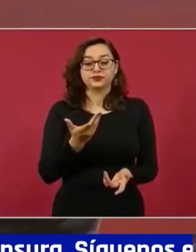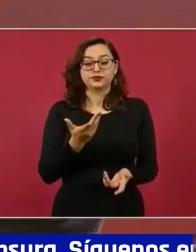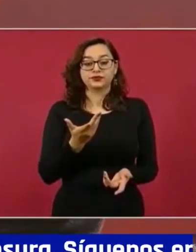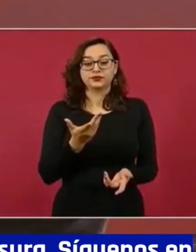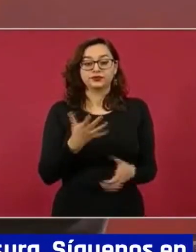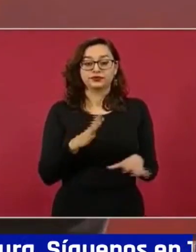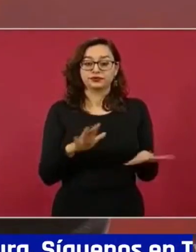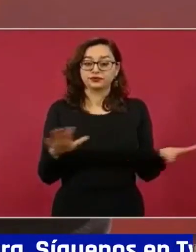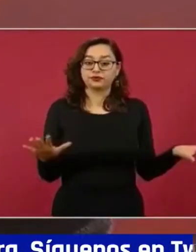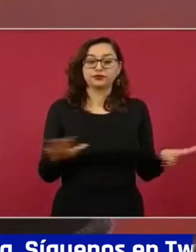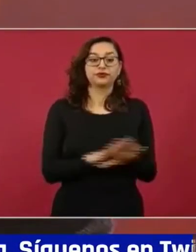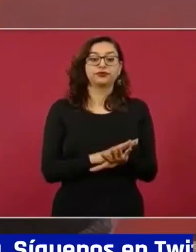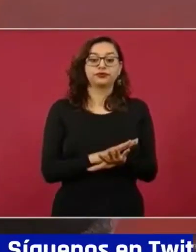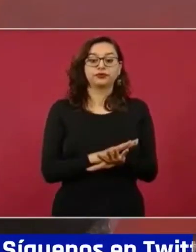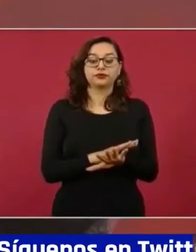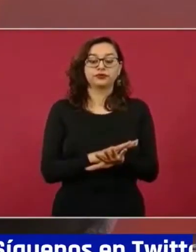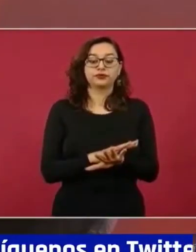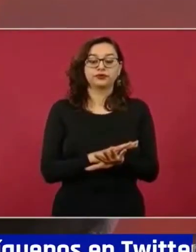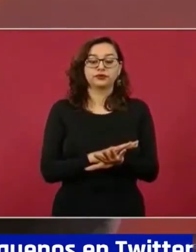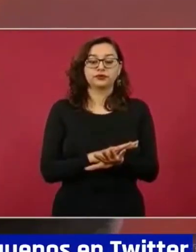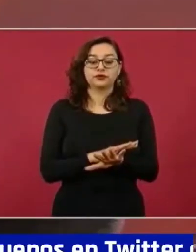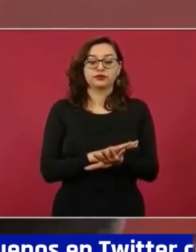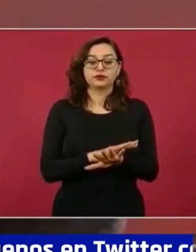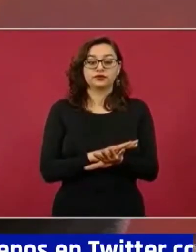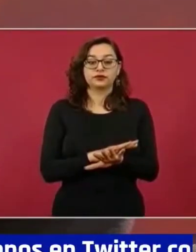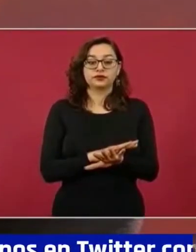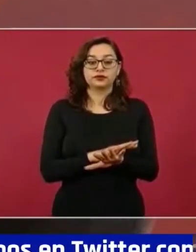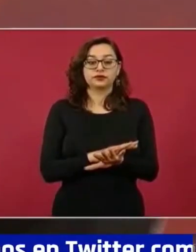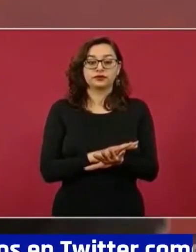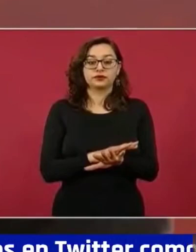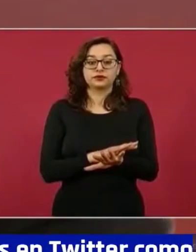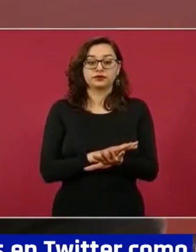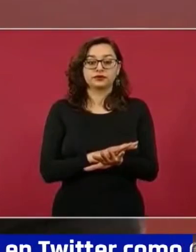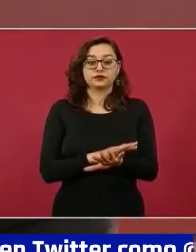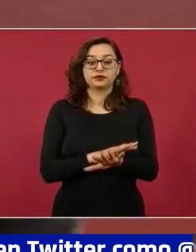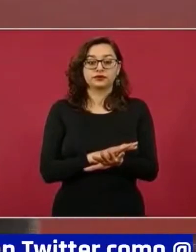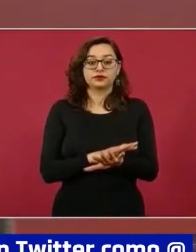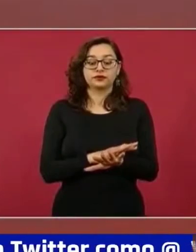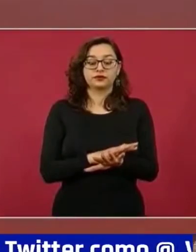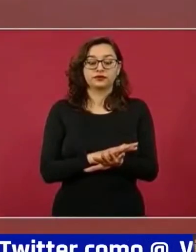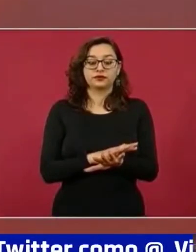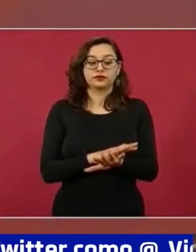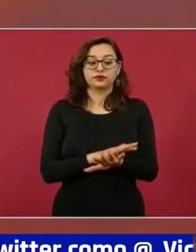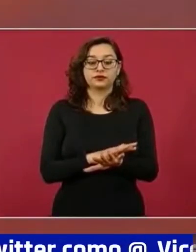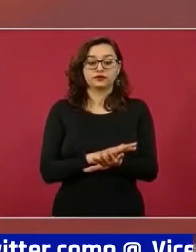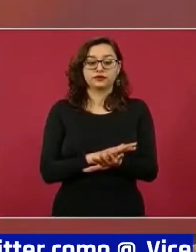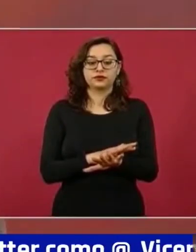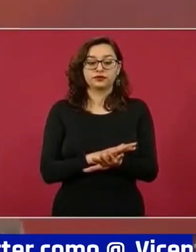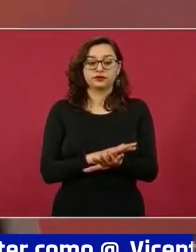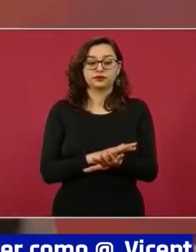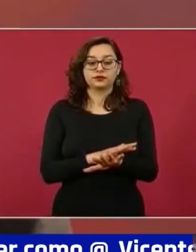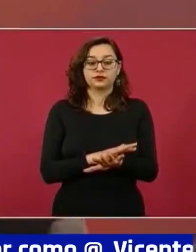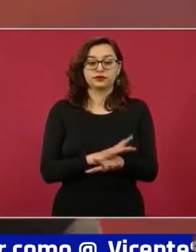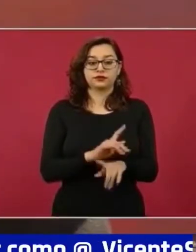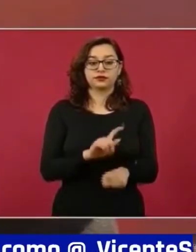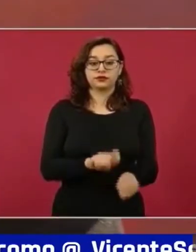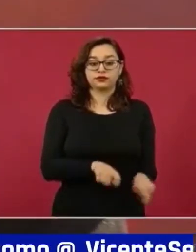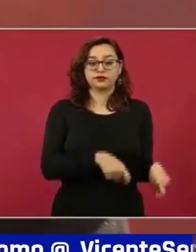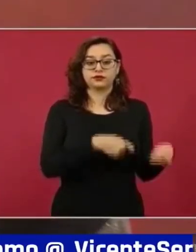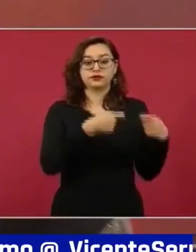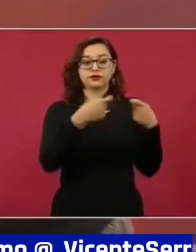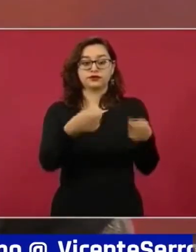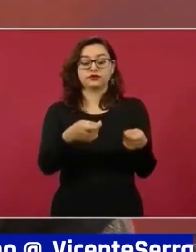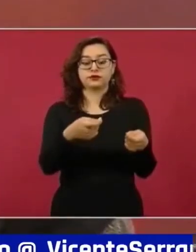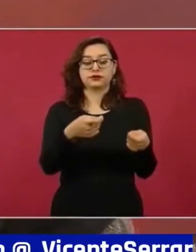a ser propiedad del gobierno